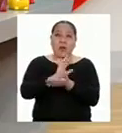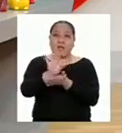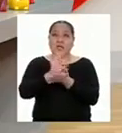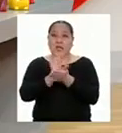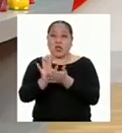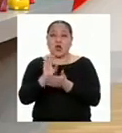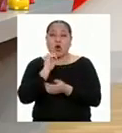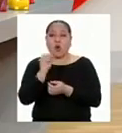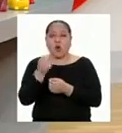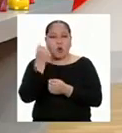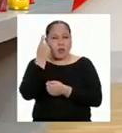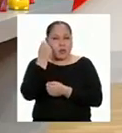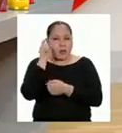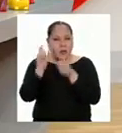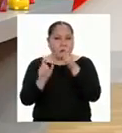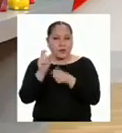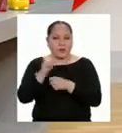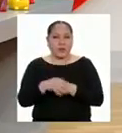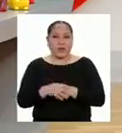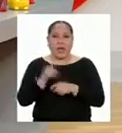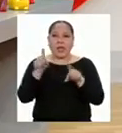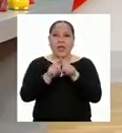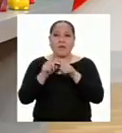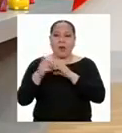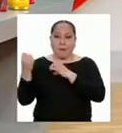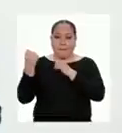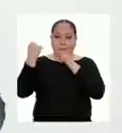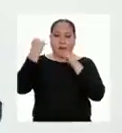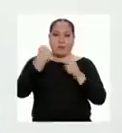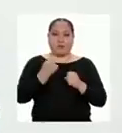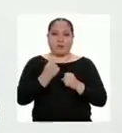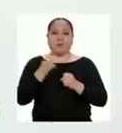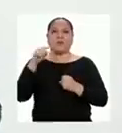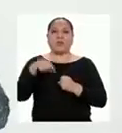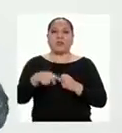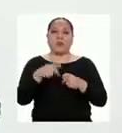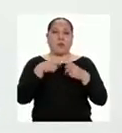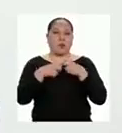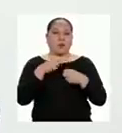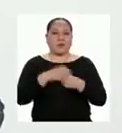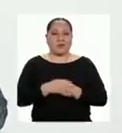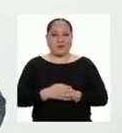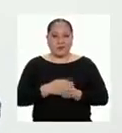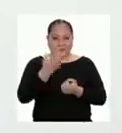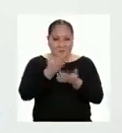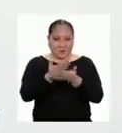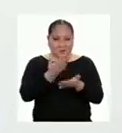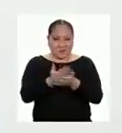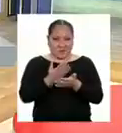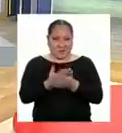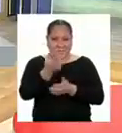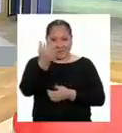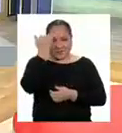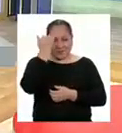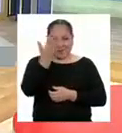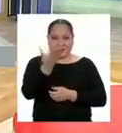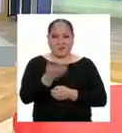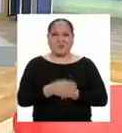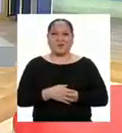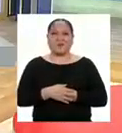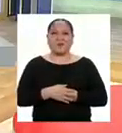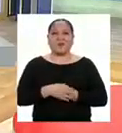a los demás, así como ser más fuerte ante las adversidades. ¿Qué te parece si confirmamos tus hipótesis?